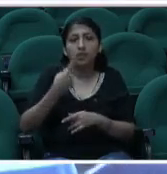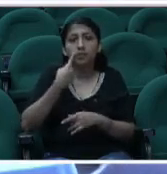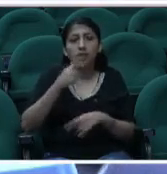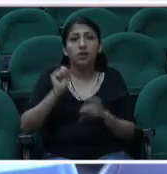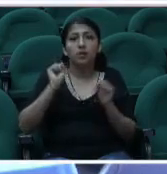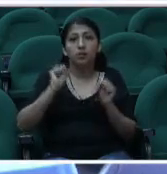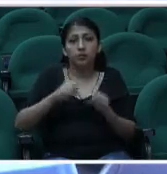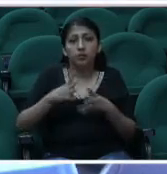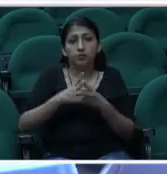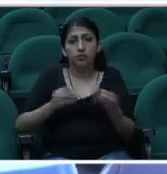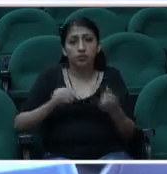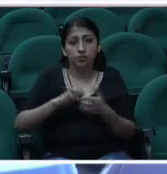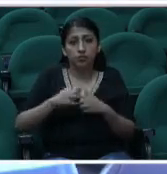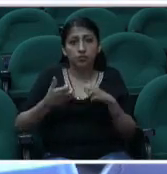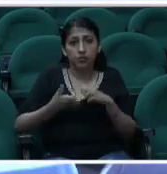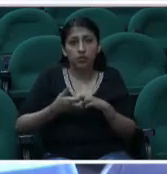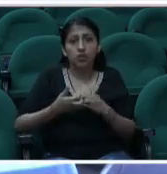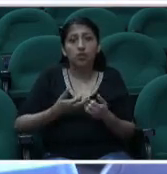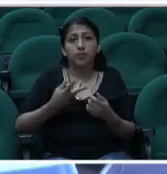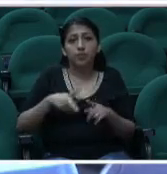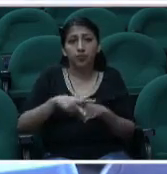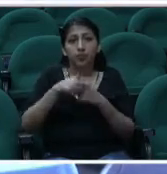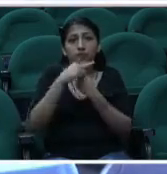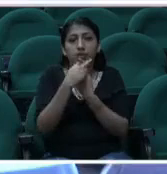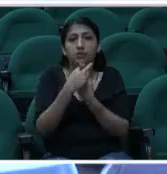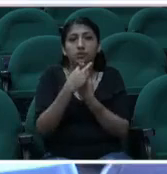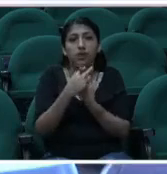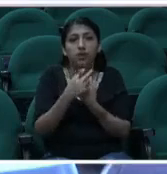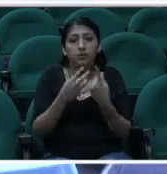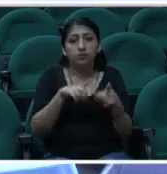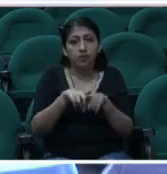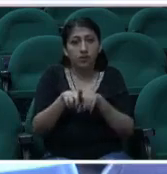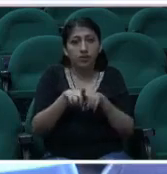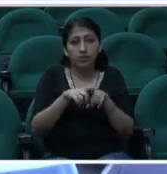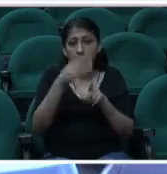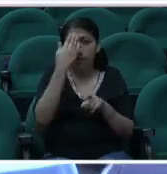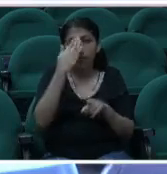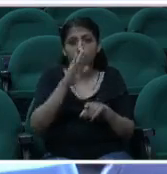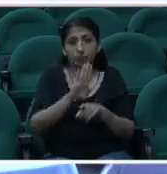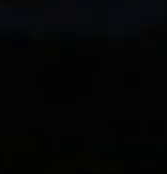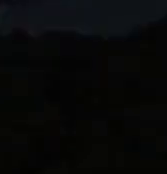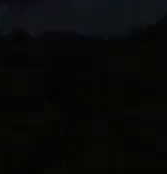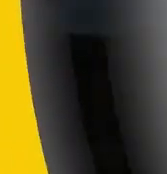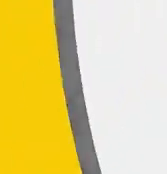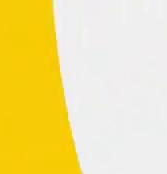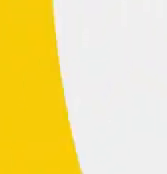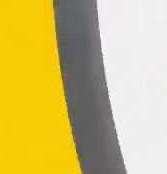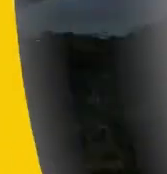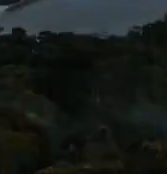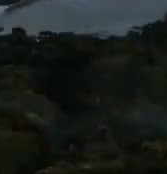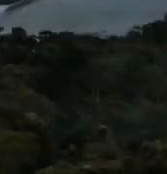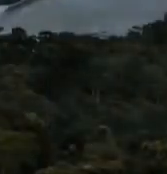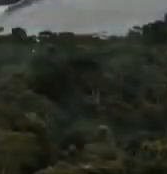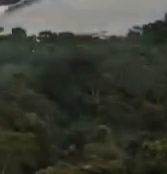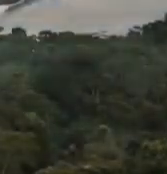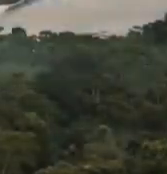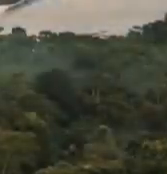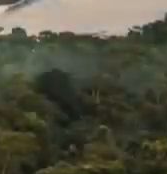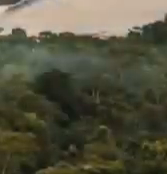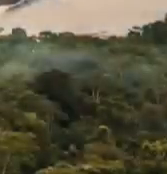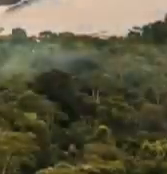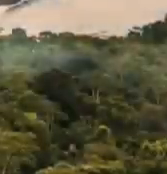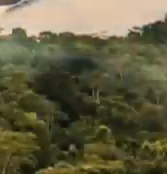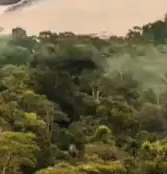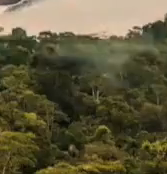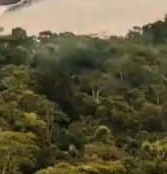poder solucionar este percance con esto iniciamos este debate frente a tp por supuesto y porque también